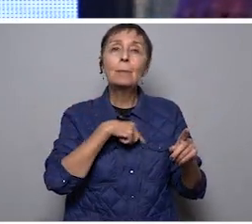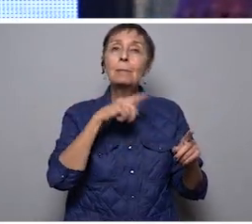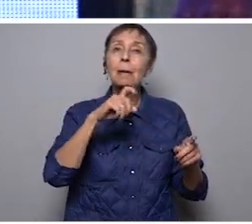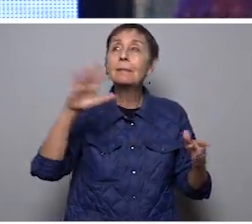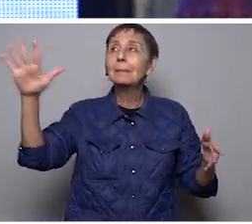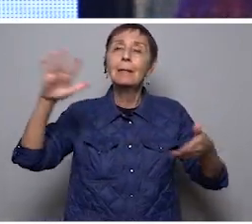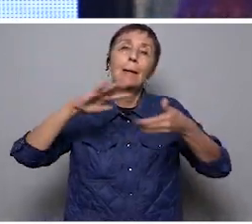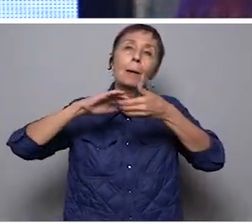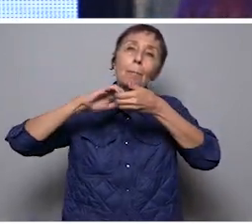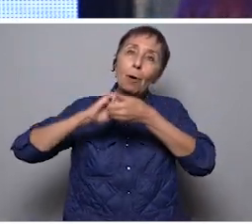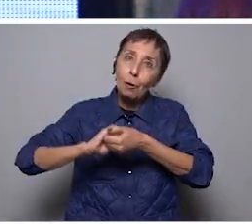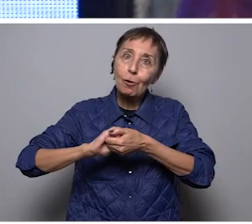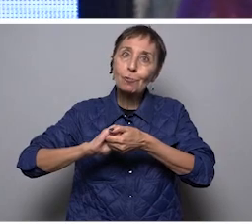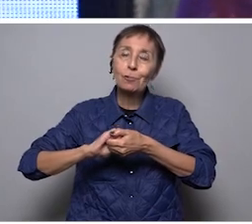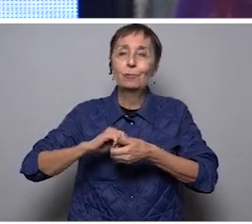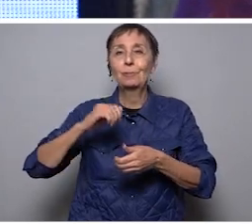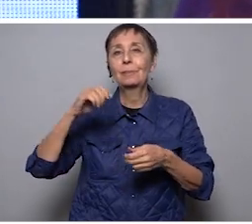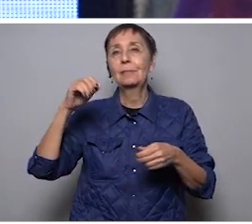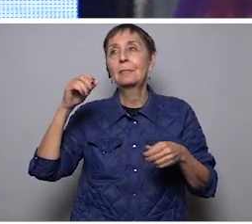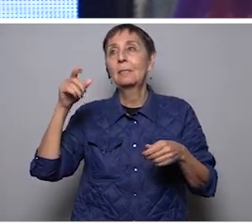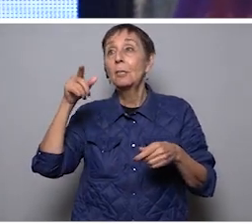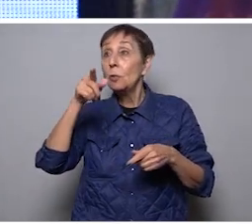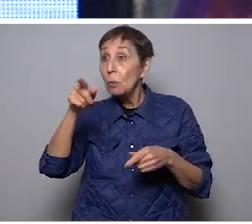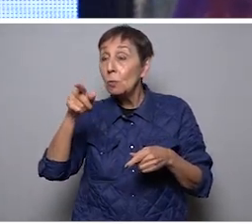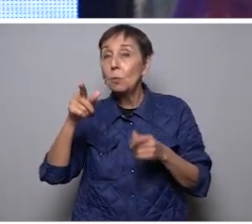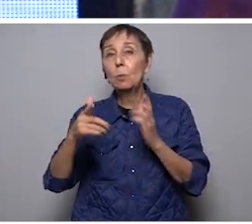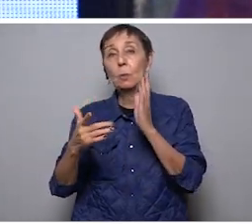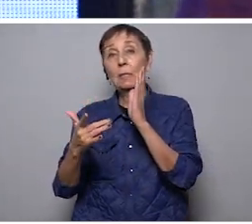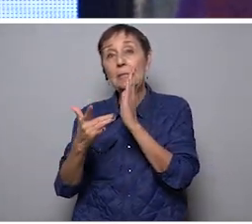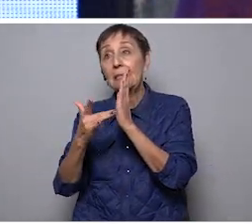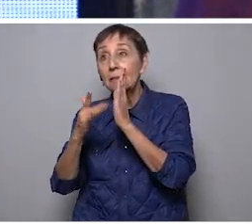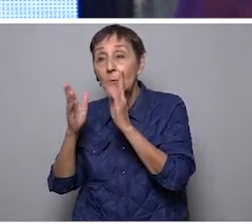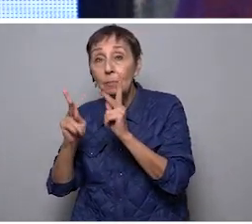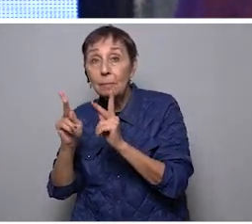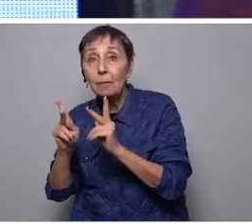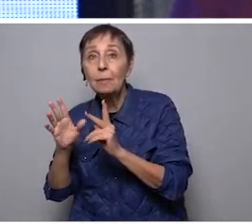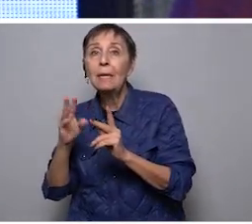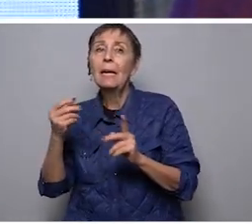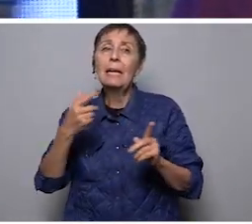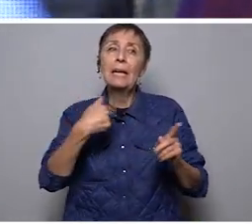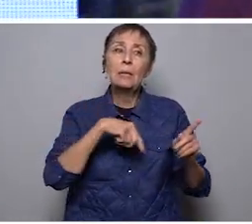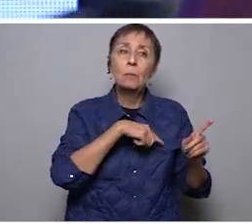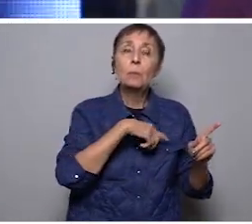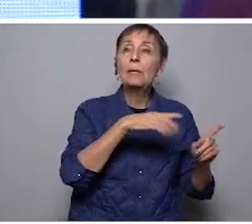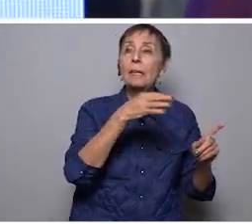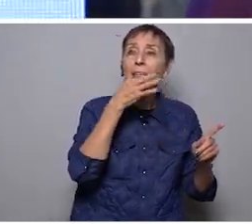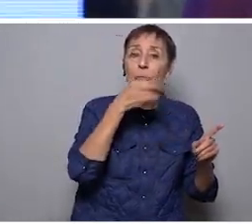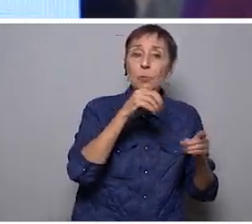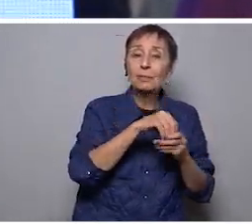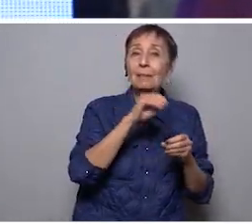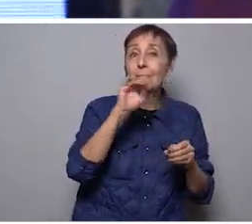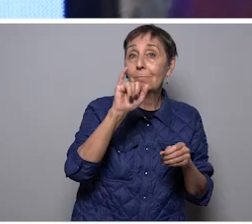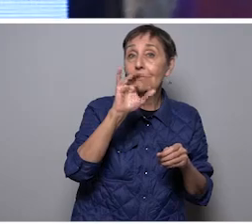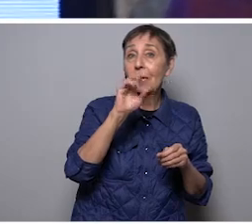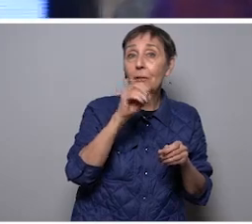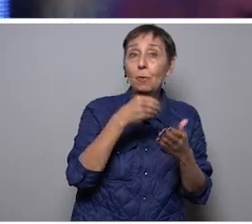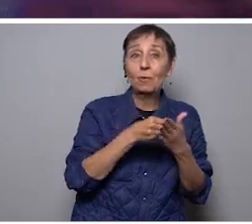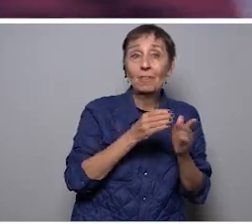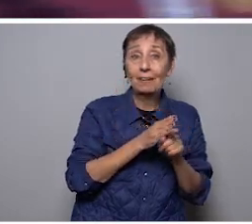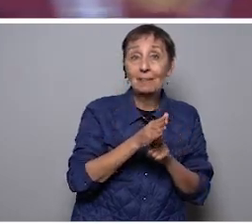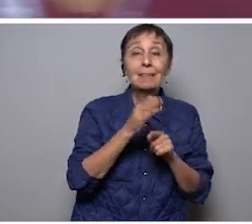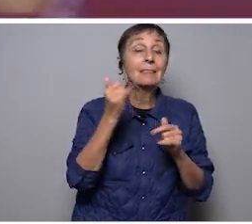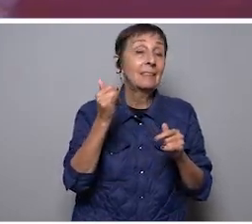técnicos y nosotros los expertos en microfinanza muchas gracias y aquí tal vez para cerrar la la idea